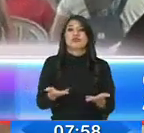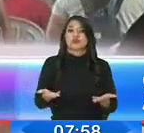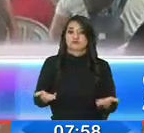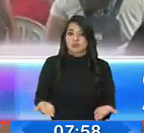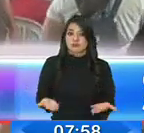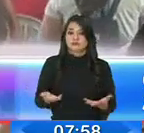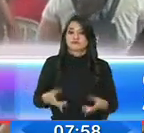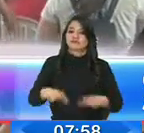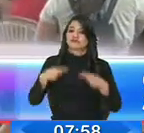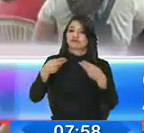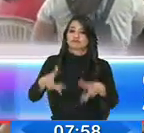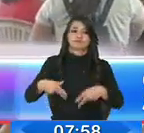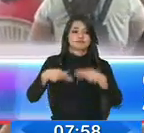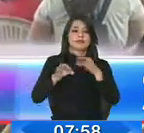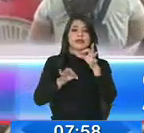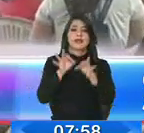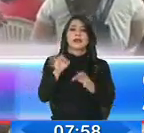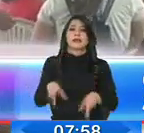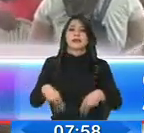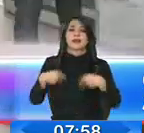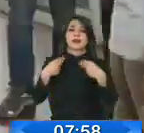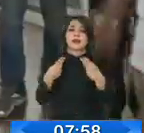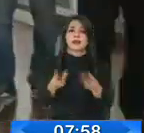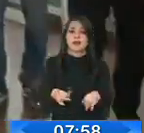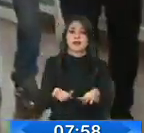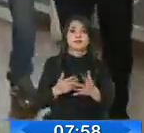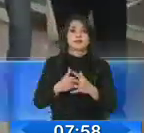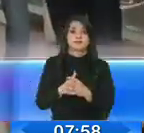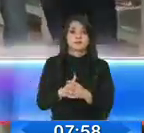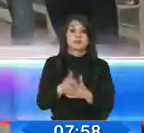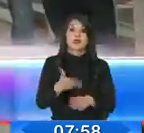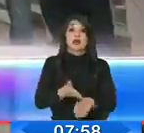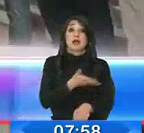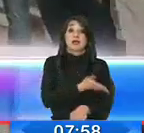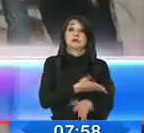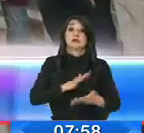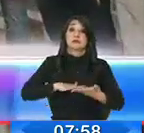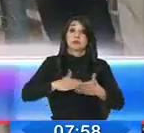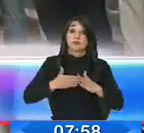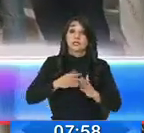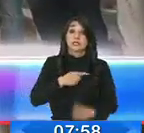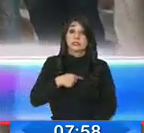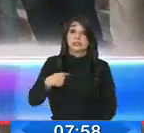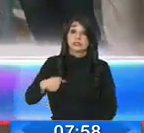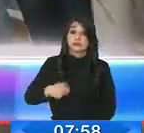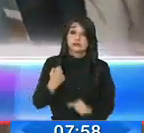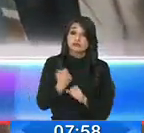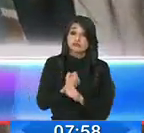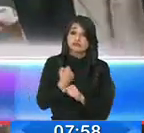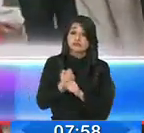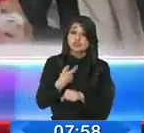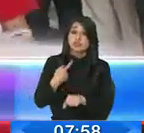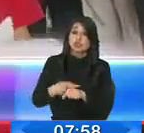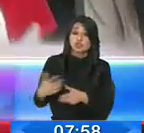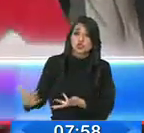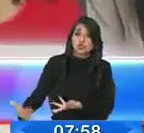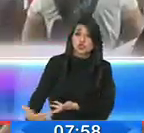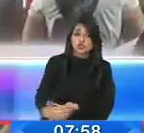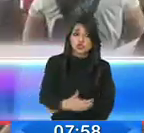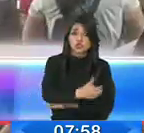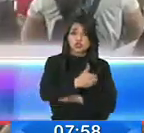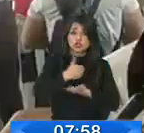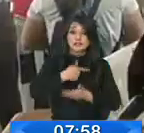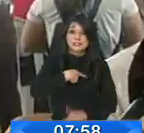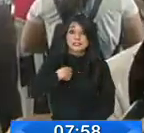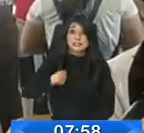la donación aquí en esta ocasión son frutos de trabajo de la comunidad china. Todo, ustedes saben que los chinos ya